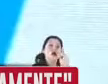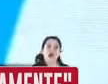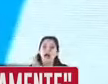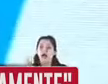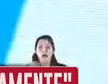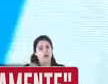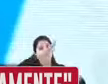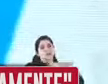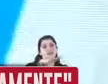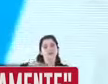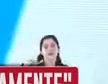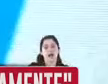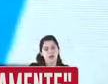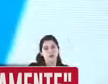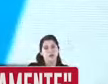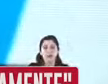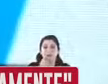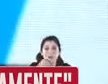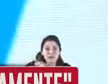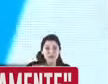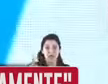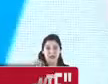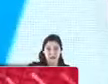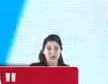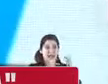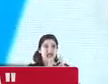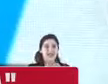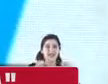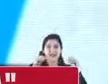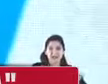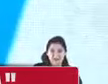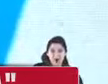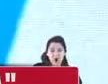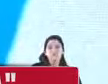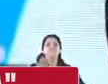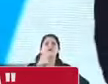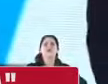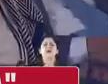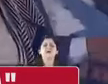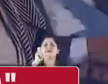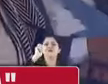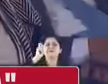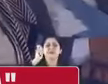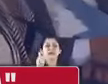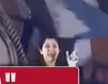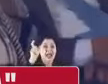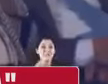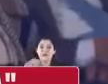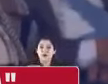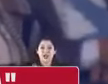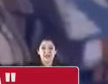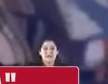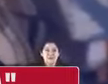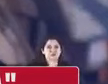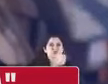se ha caído en la república argentina es una responsabilidad de los que los lleven llevar adelante